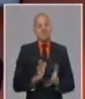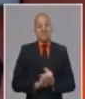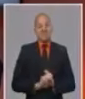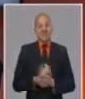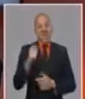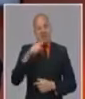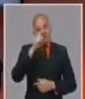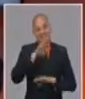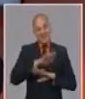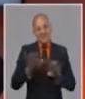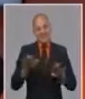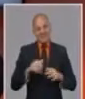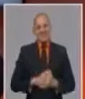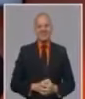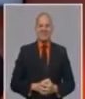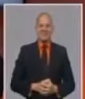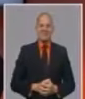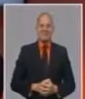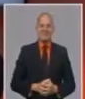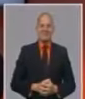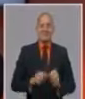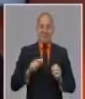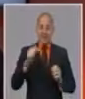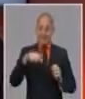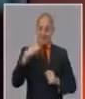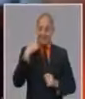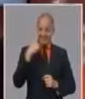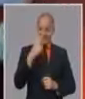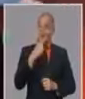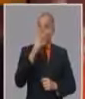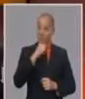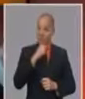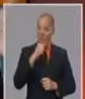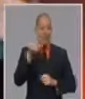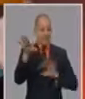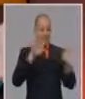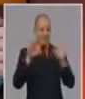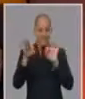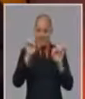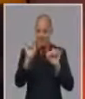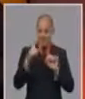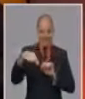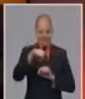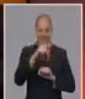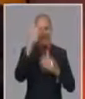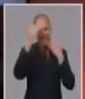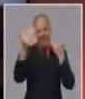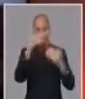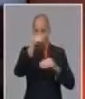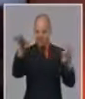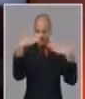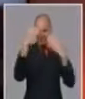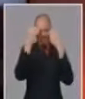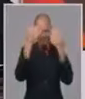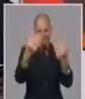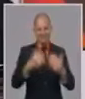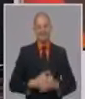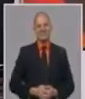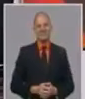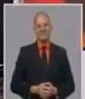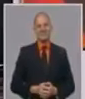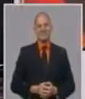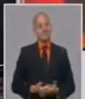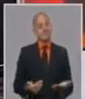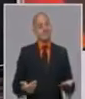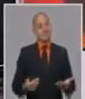al final de esta emisión de Cuba Debate en la Mesa Redonda. Agradecemos a nuestros invitados y por supuesto a ustedes por habernos acompañado. Bueno, pues